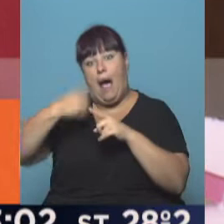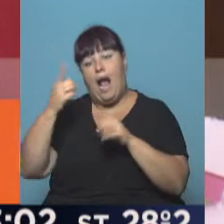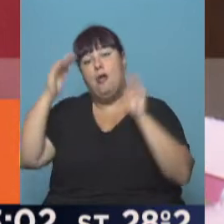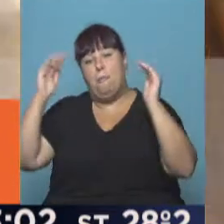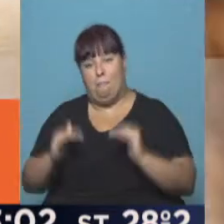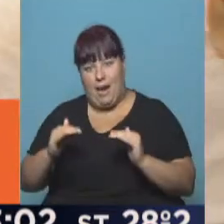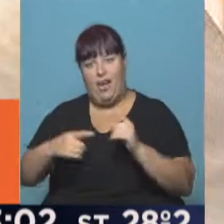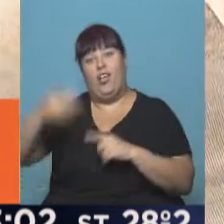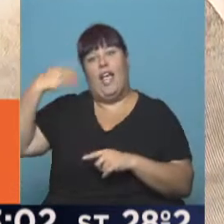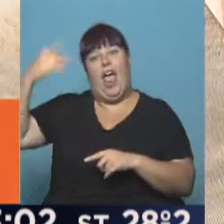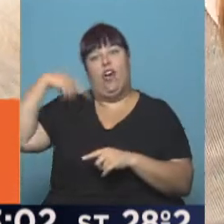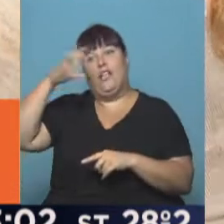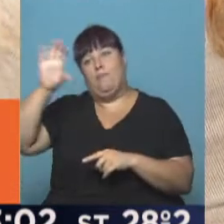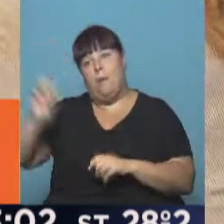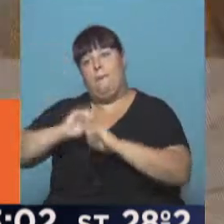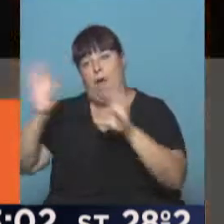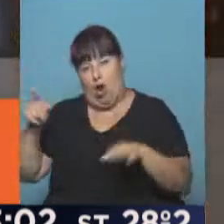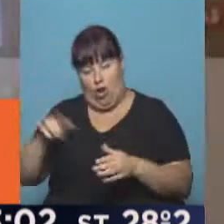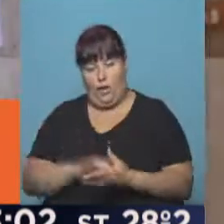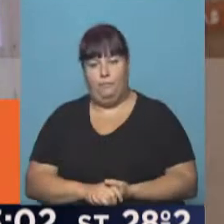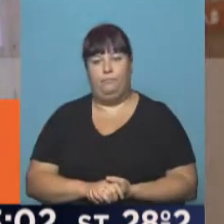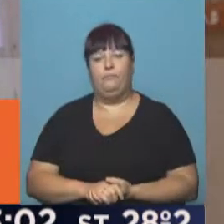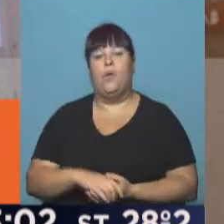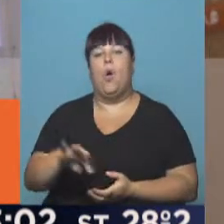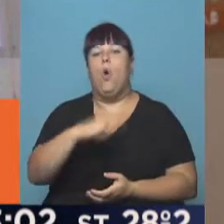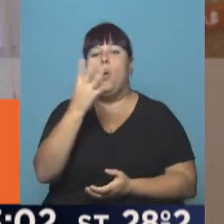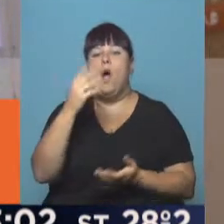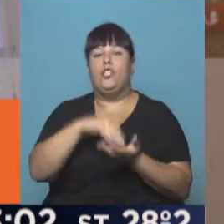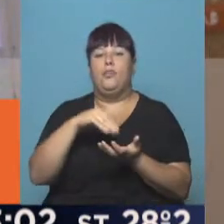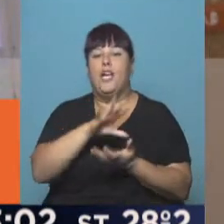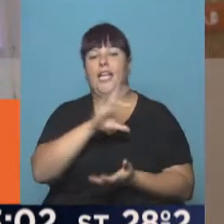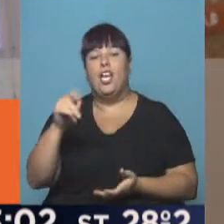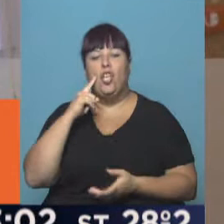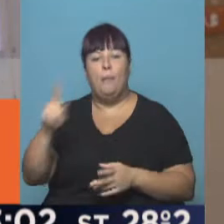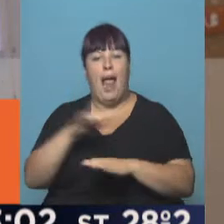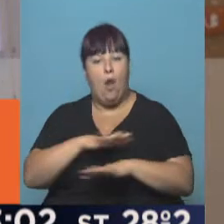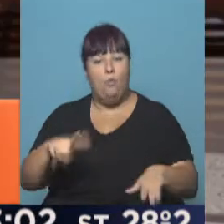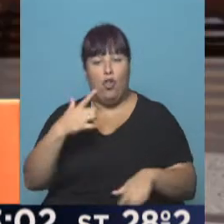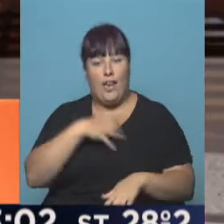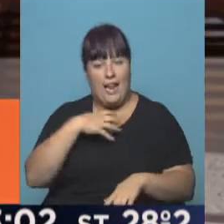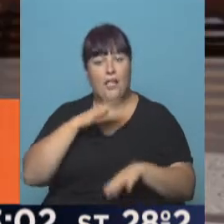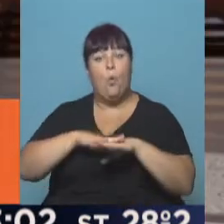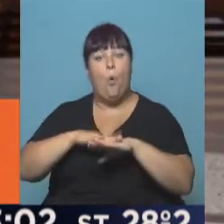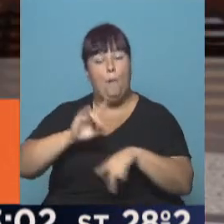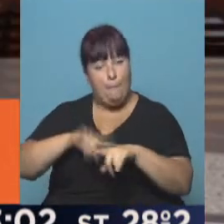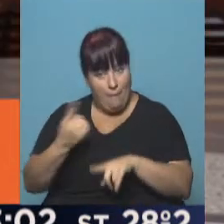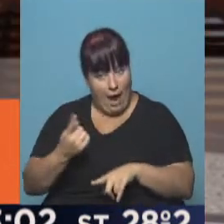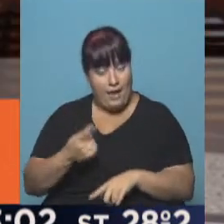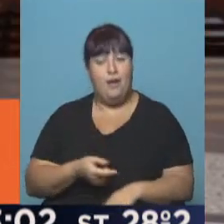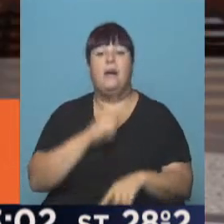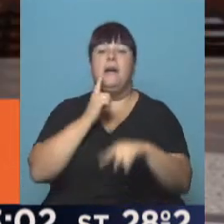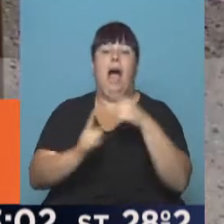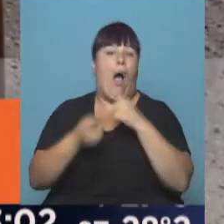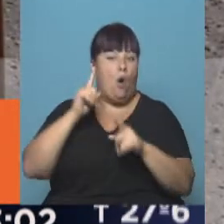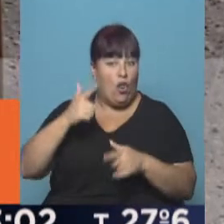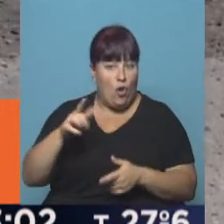sea menor que en otras provincias. Con 4,5 millones de alumnos sin clases por el paro, a la falta de